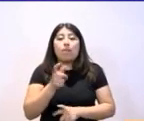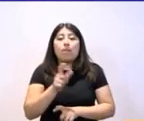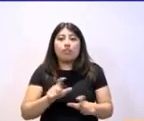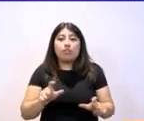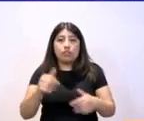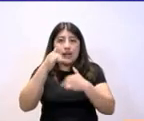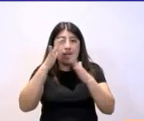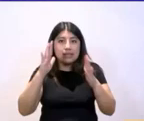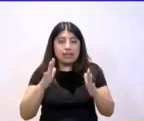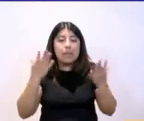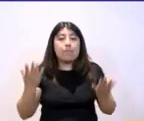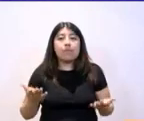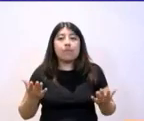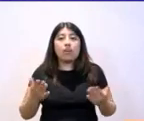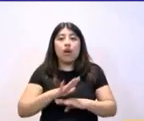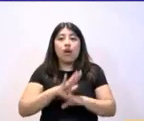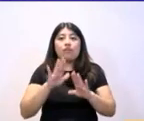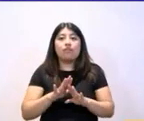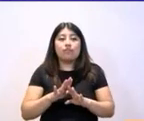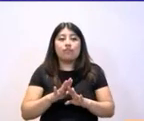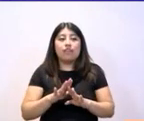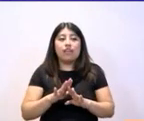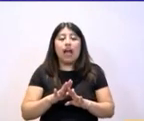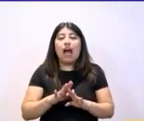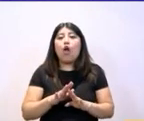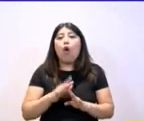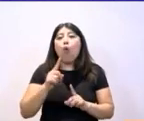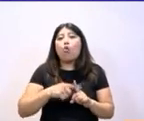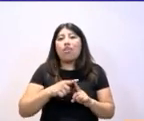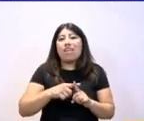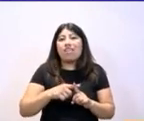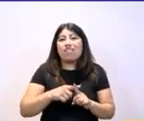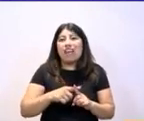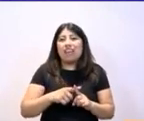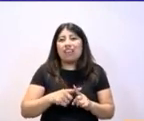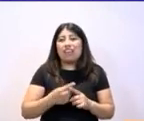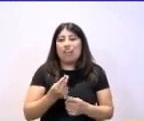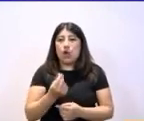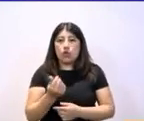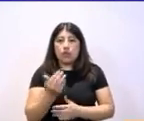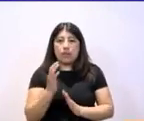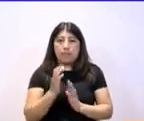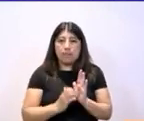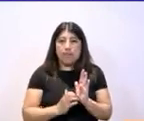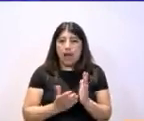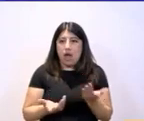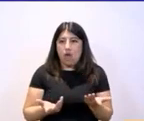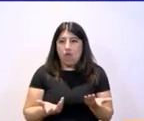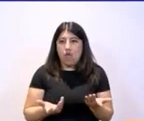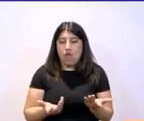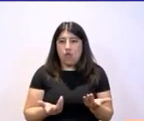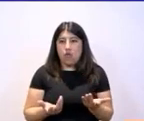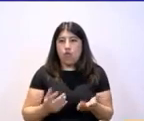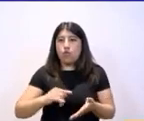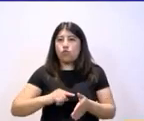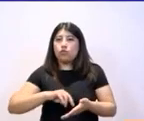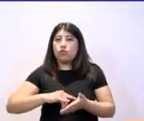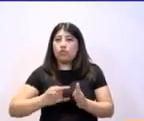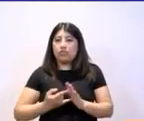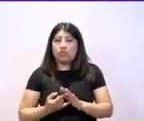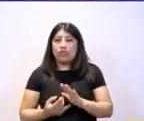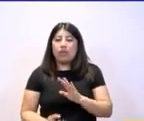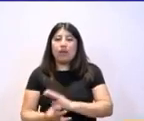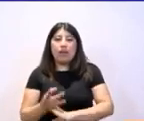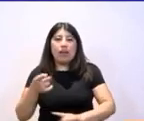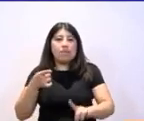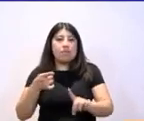que se consolida un sistema low cost. ¿De verdad creen ustedes que se puede generar un sistema adecuado para